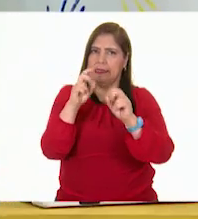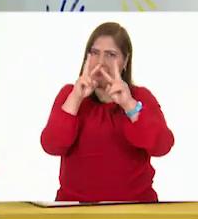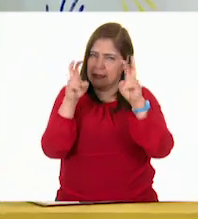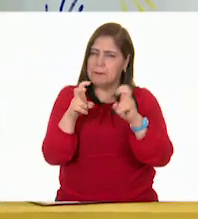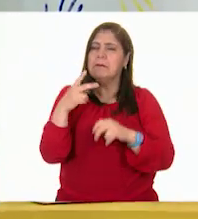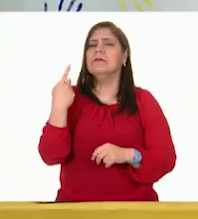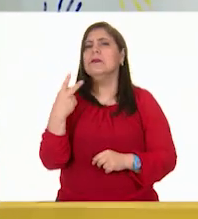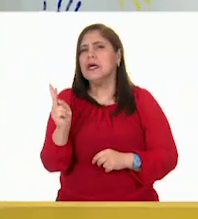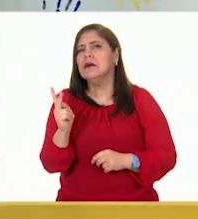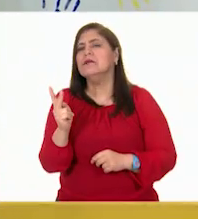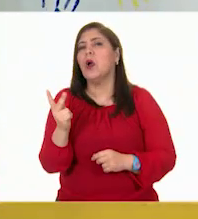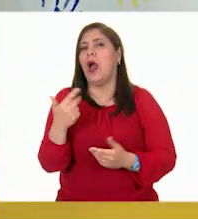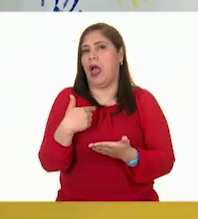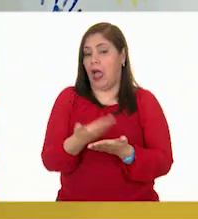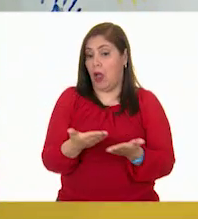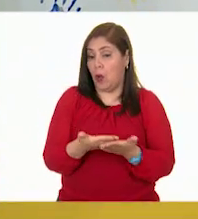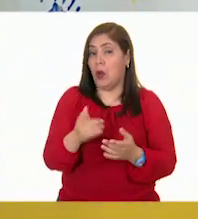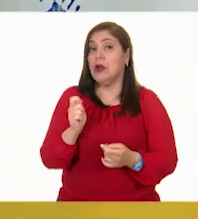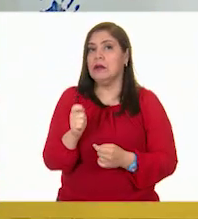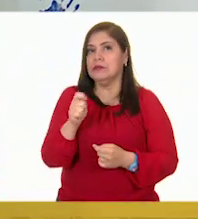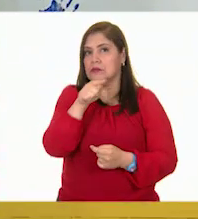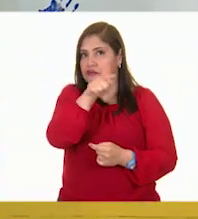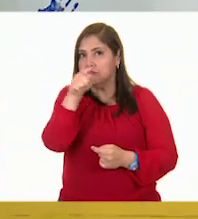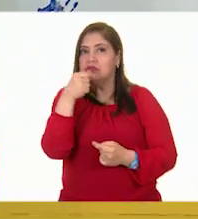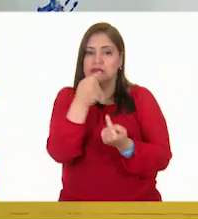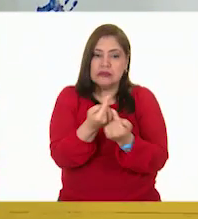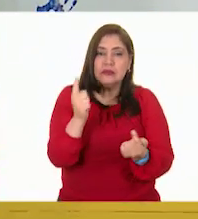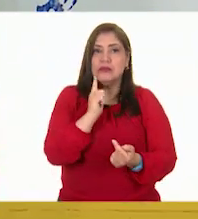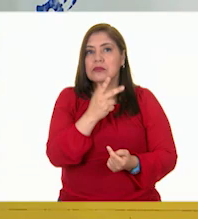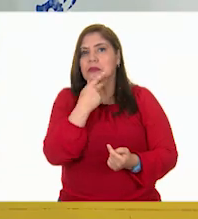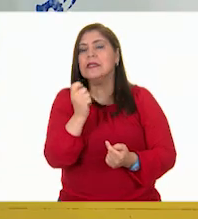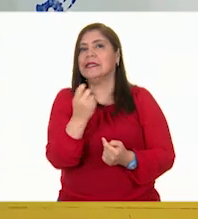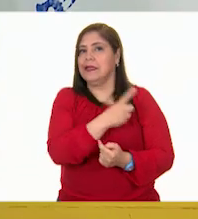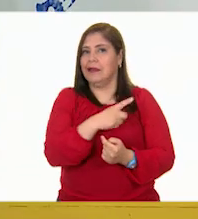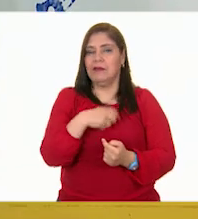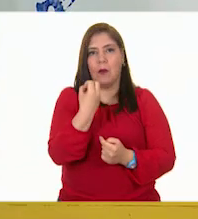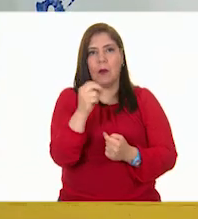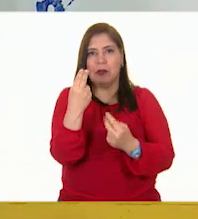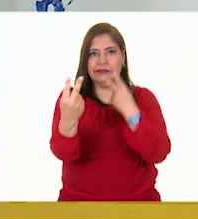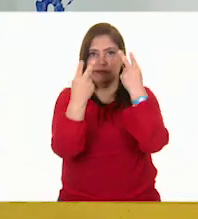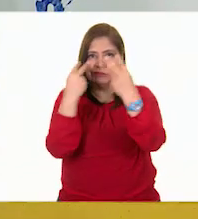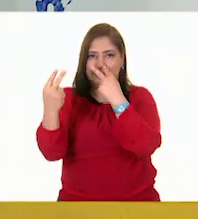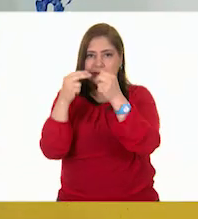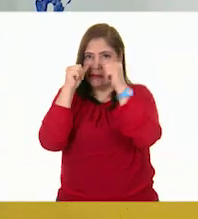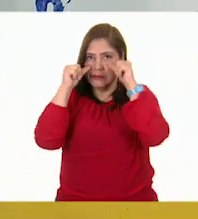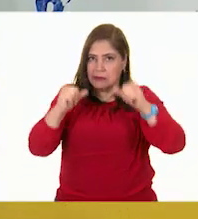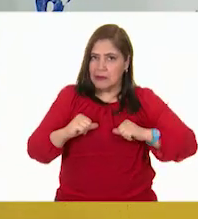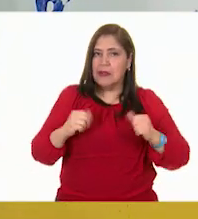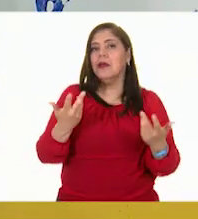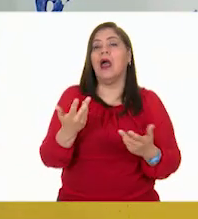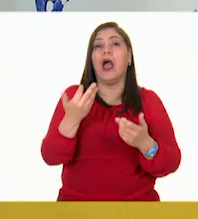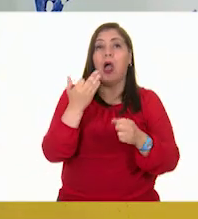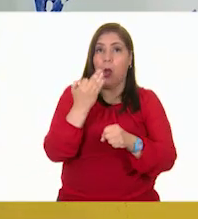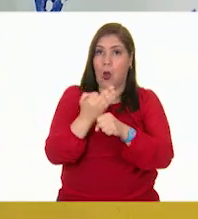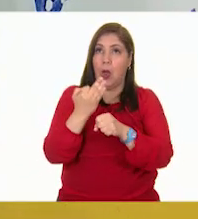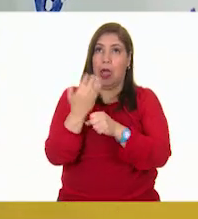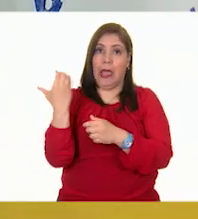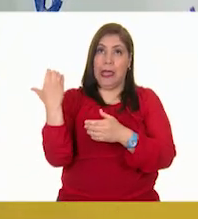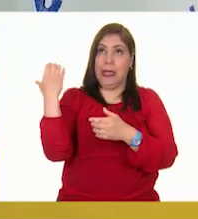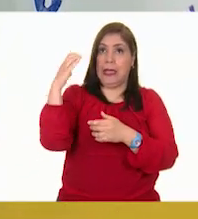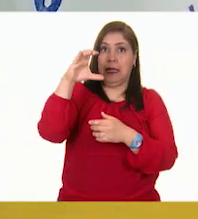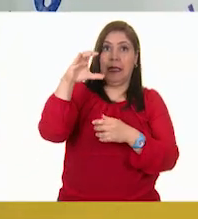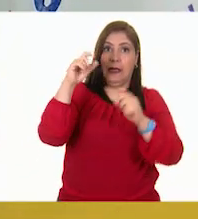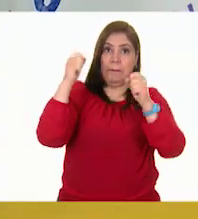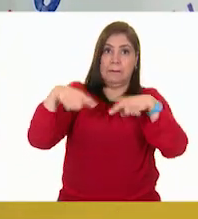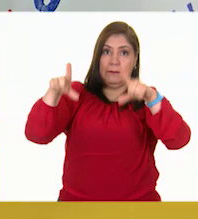ocasión necesito que ustedes, niñas y niños, pongan mucha atención porque el texto no va a aparecer ahora en pantalla.